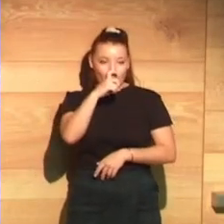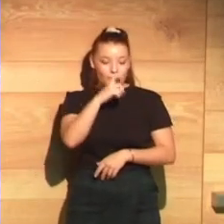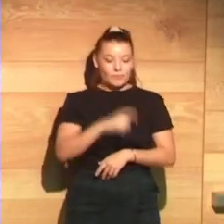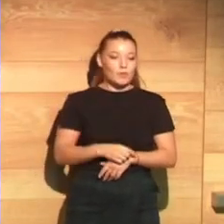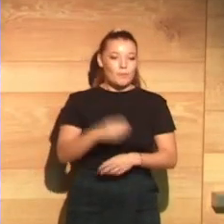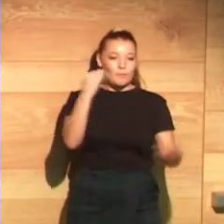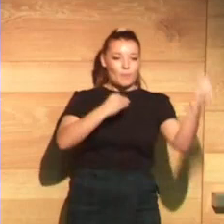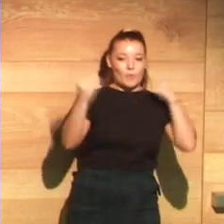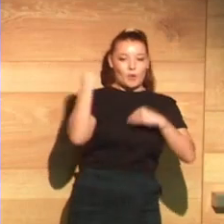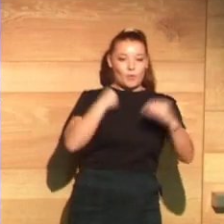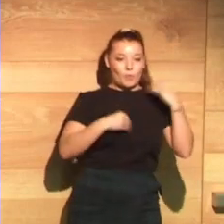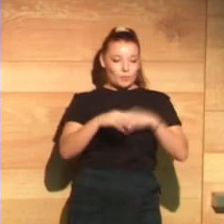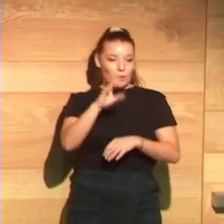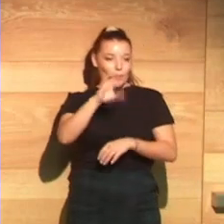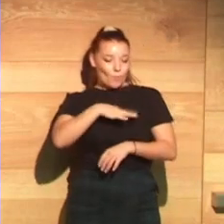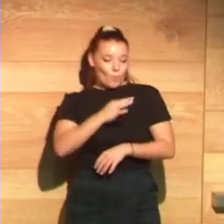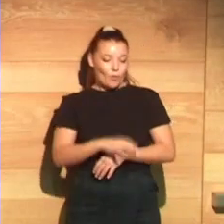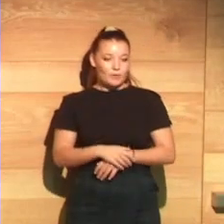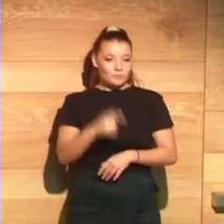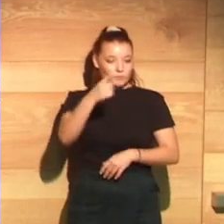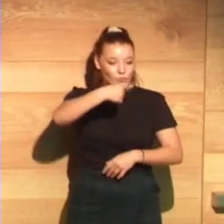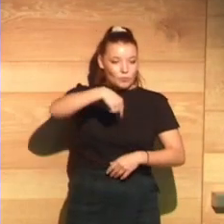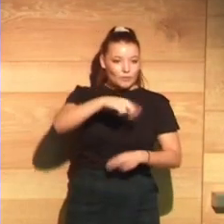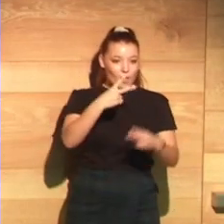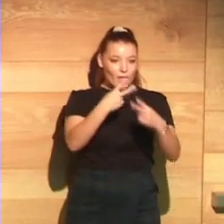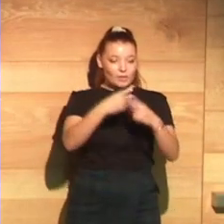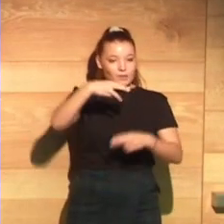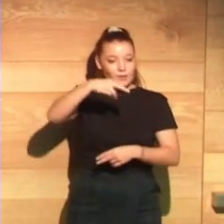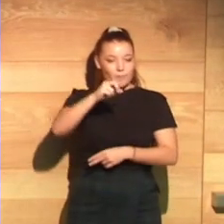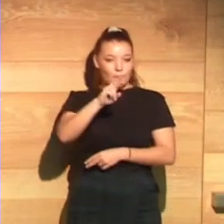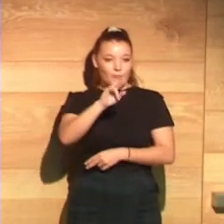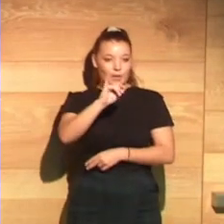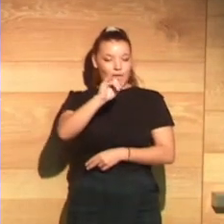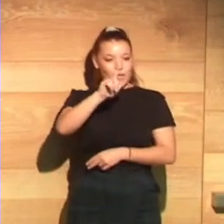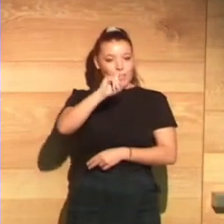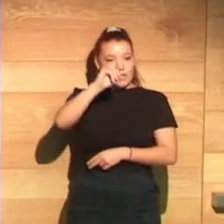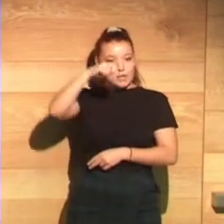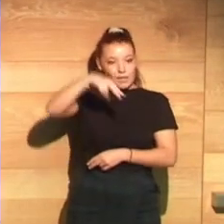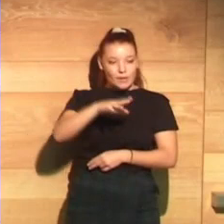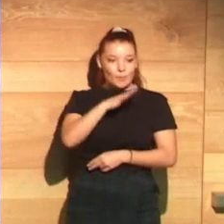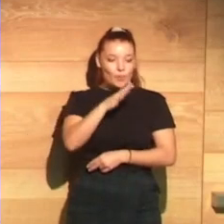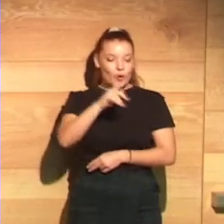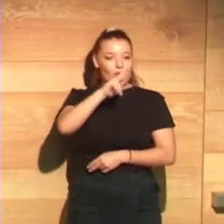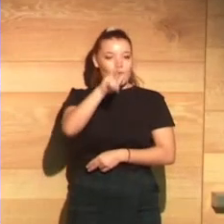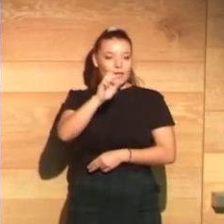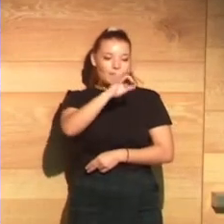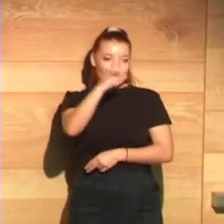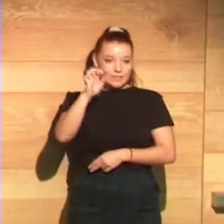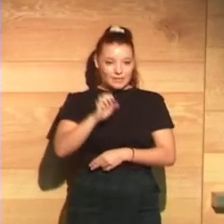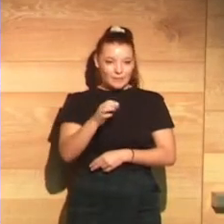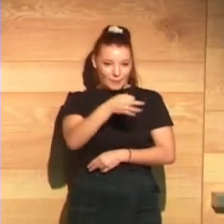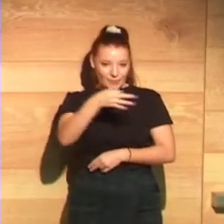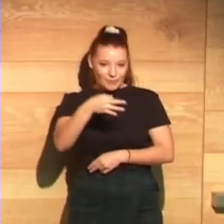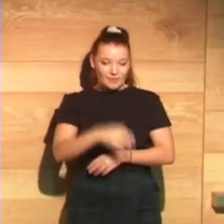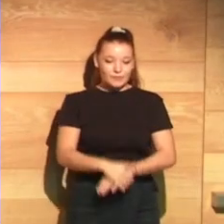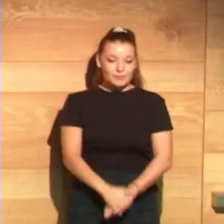que podéis hacer todas las preguntas que queráis a María, se las iremos leyendo con el hashtag Marilyn por Gese, ¿no?